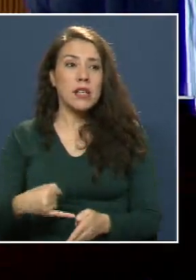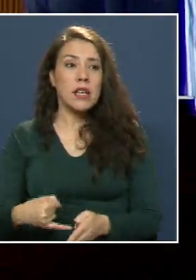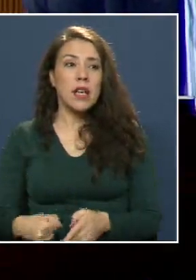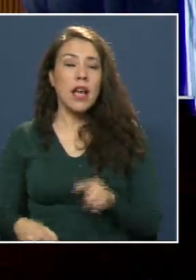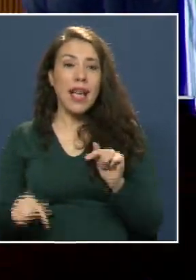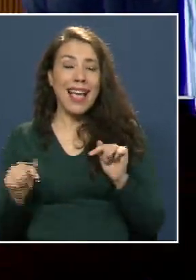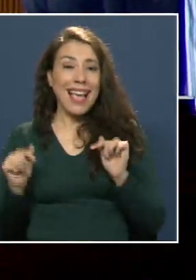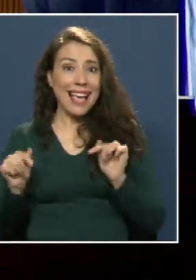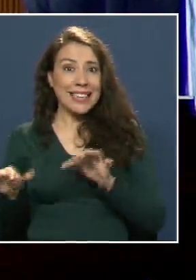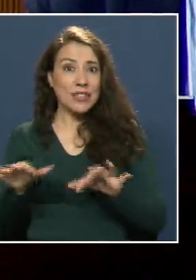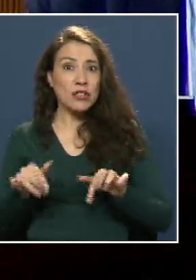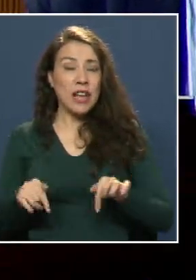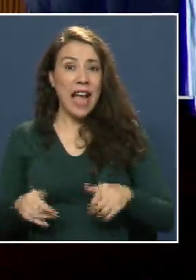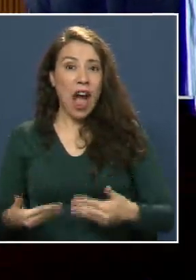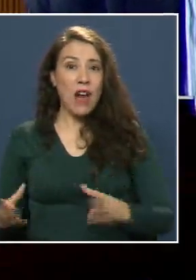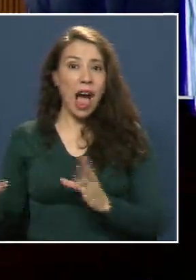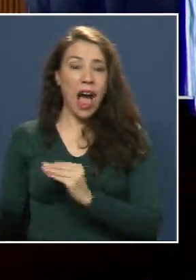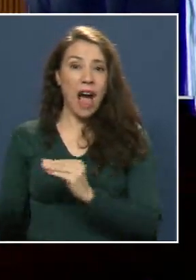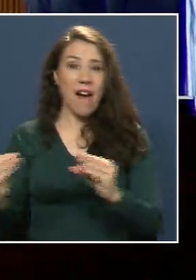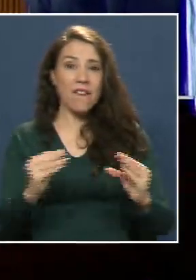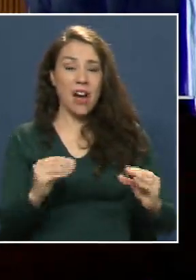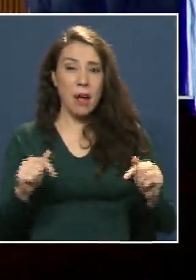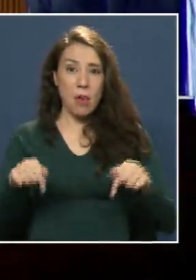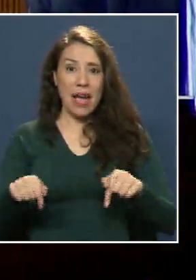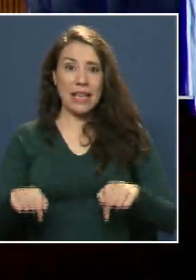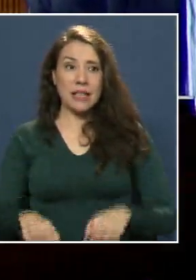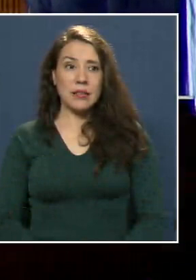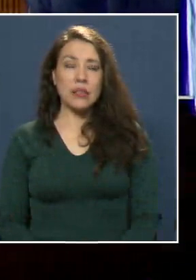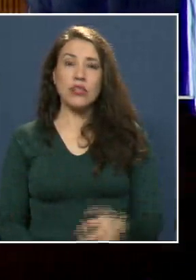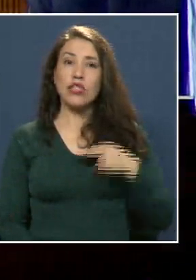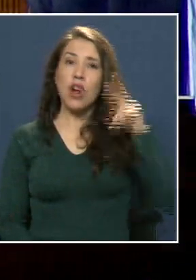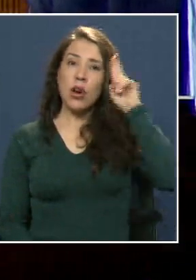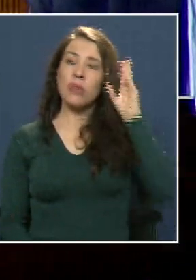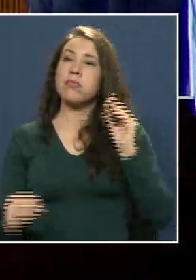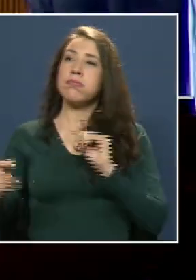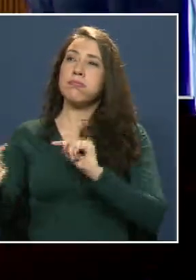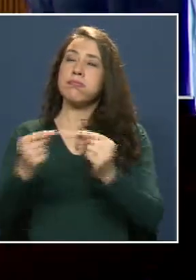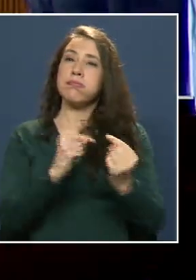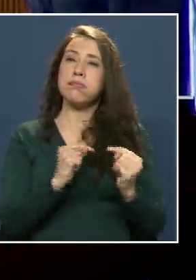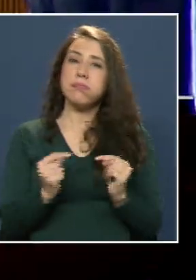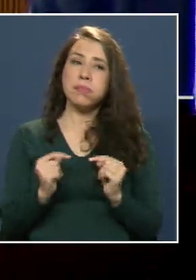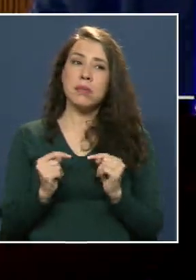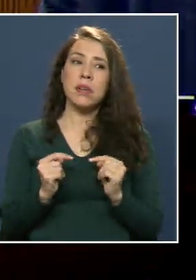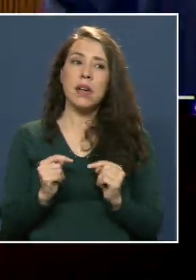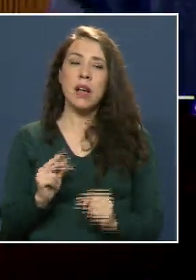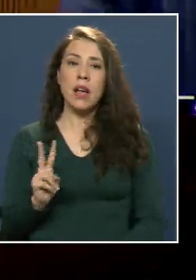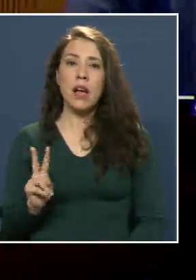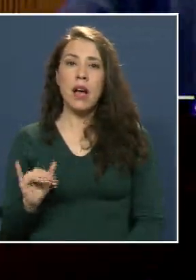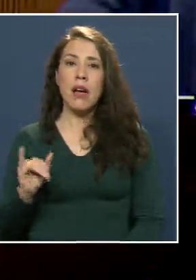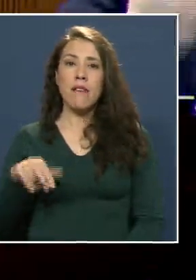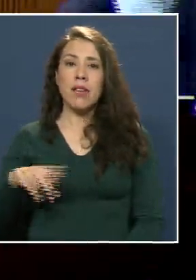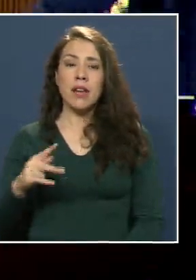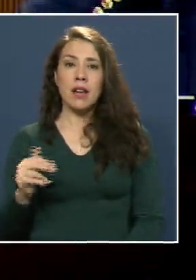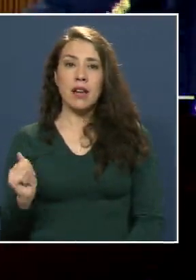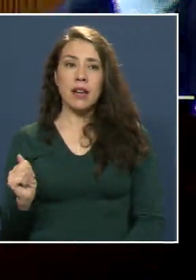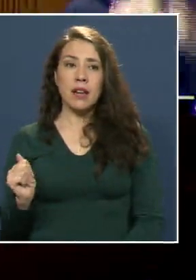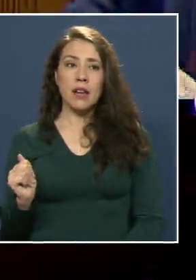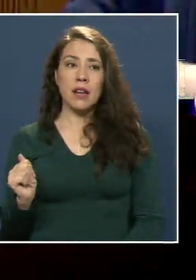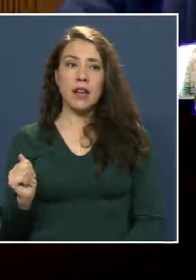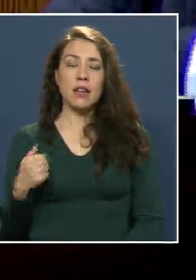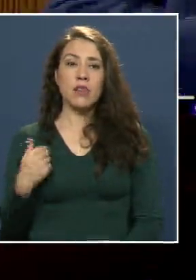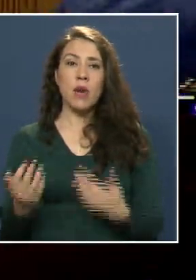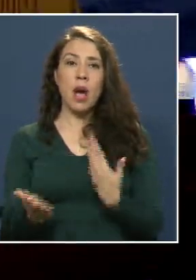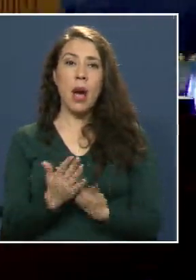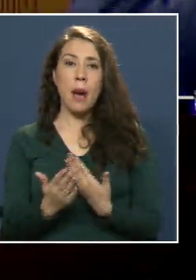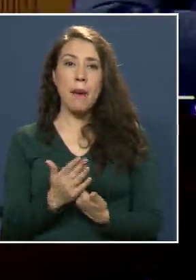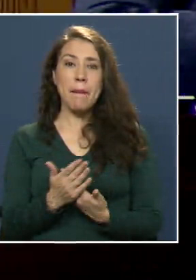las que hoy día estamos discutiendo acá. Me acuerdo haber discutido esto mismo con Vinca, a quien aprovecho